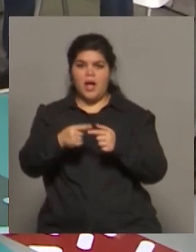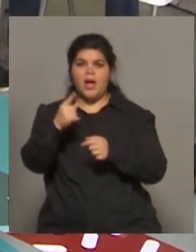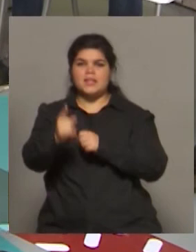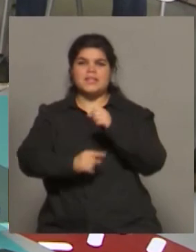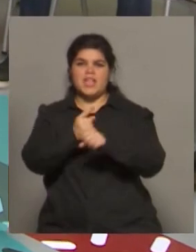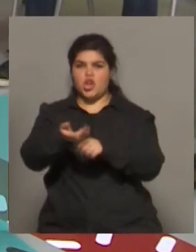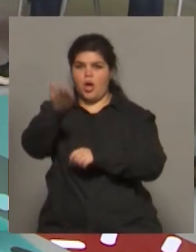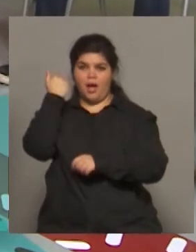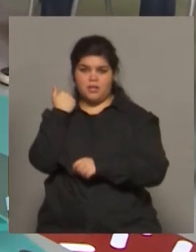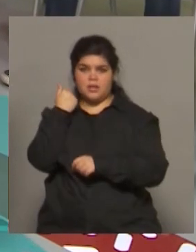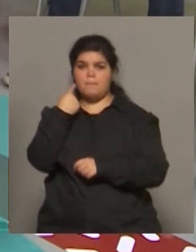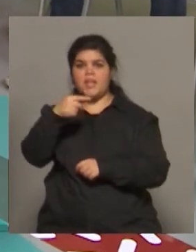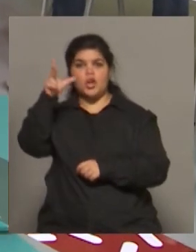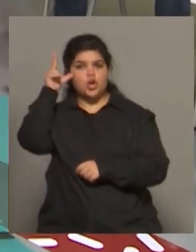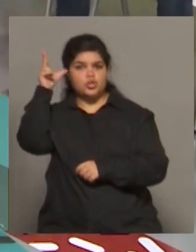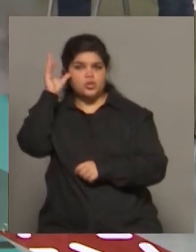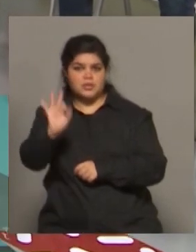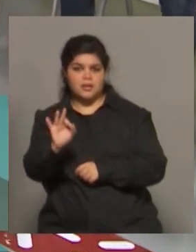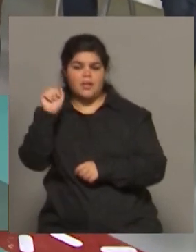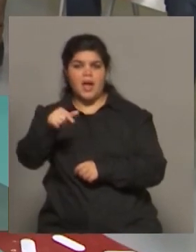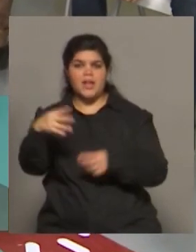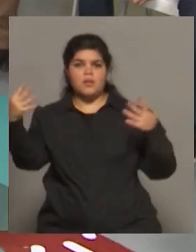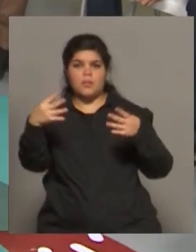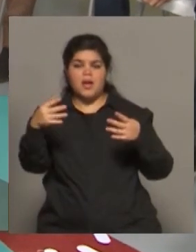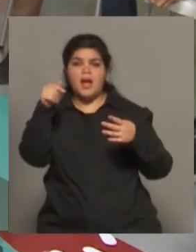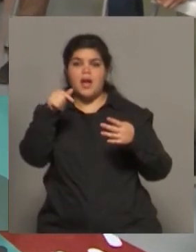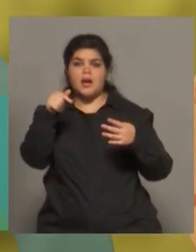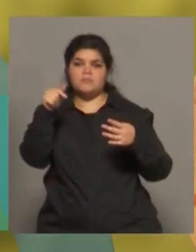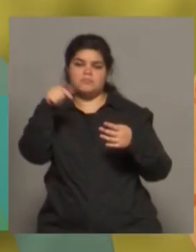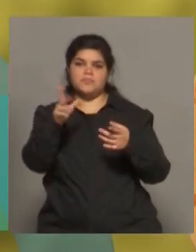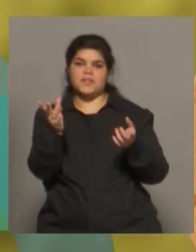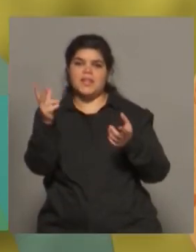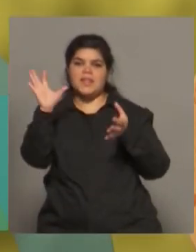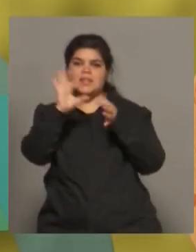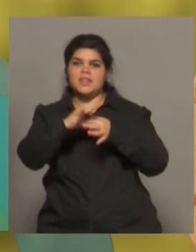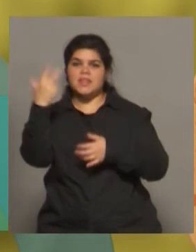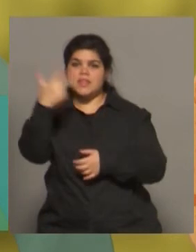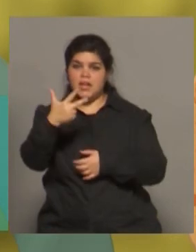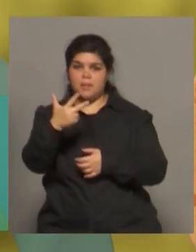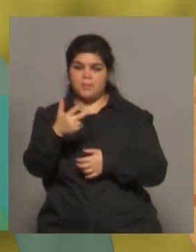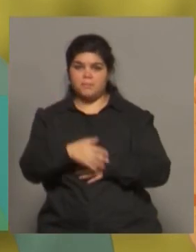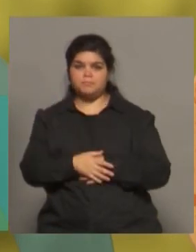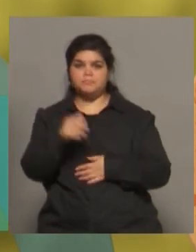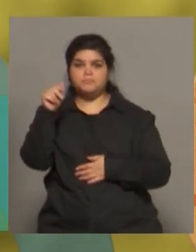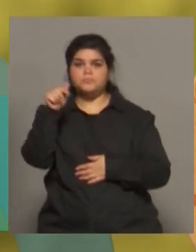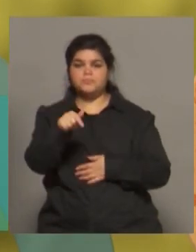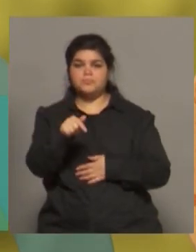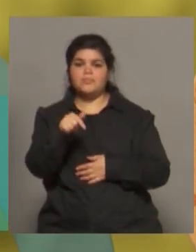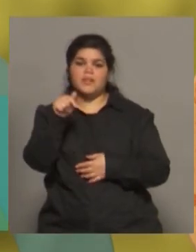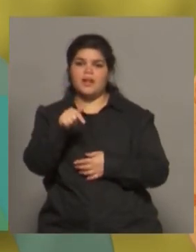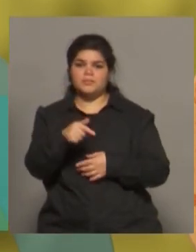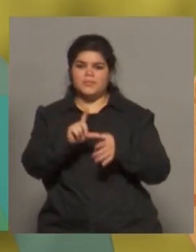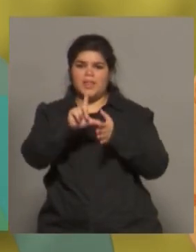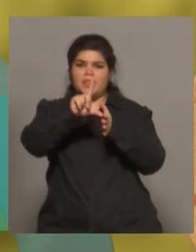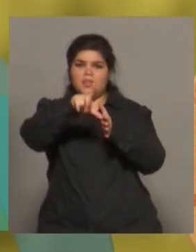1880, se hizo la guerra, la Triple Alianza contra Paraguay. Esa guerra generó un atraso por más de un siglo